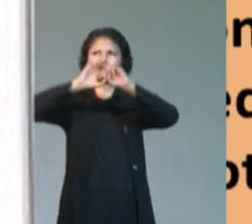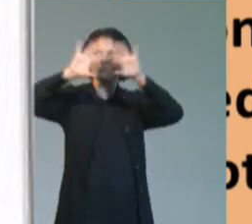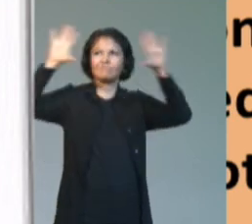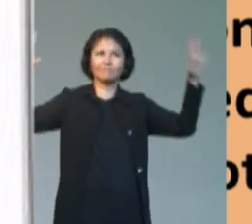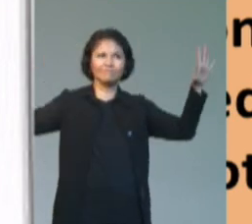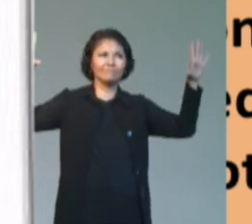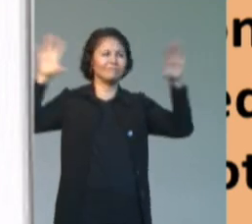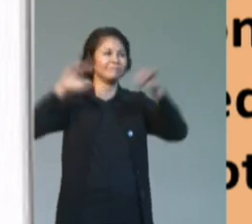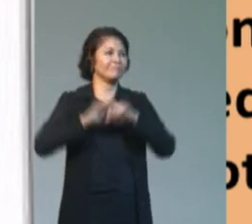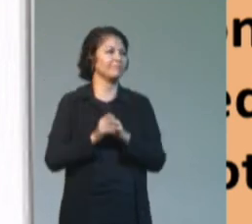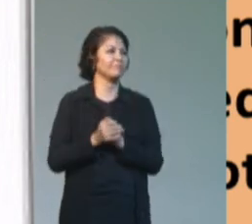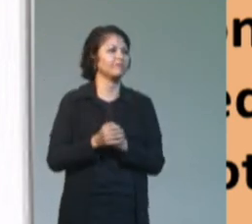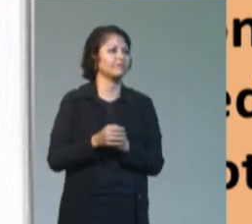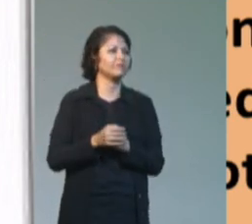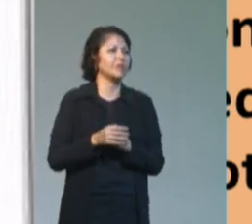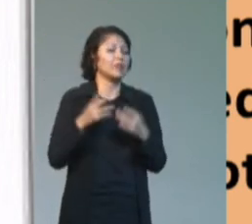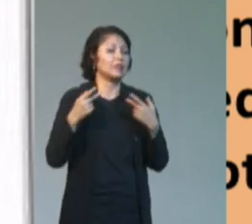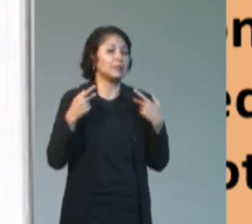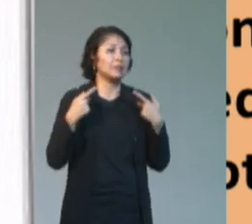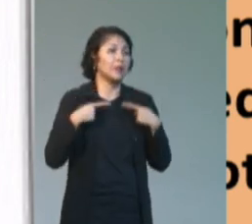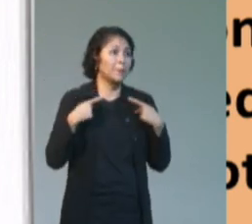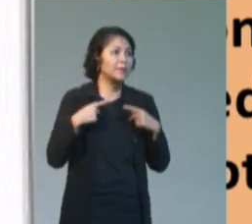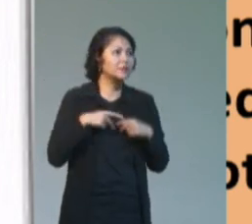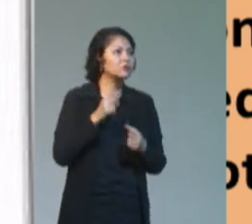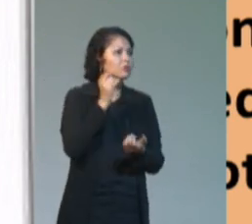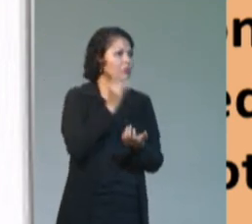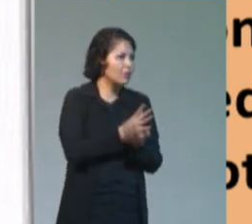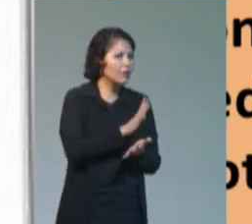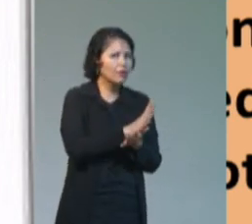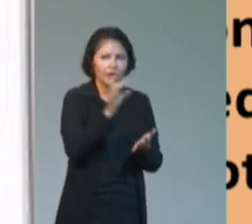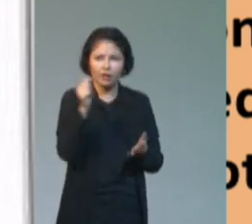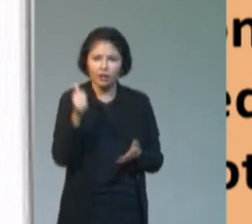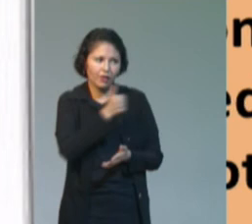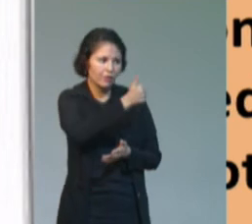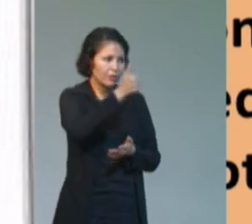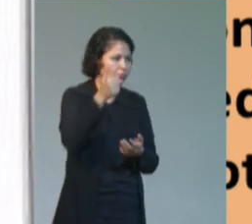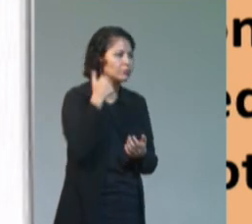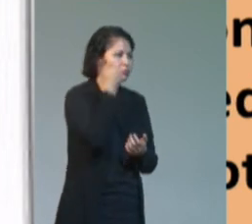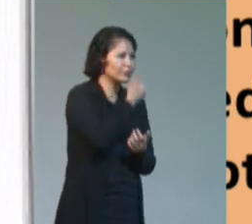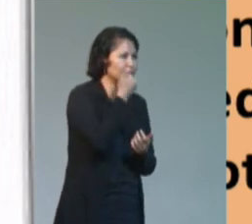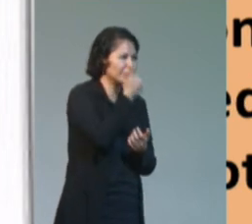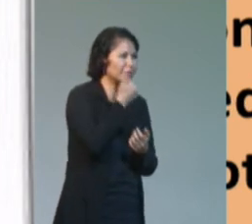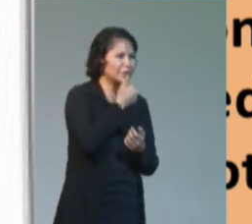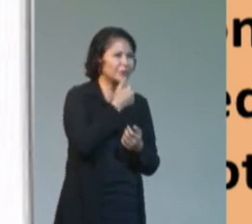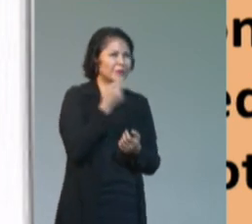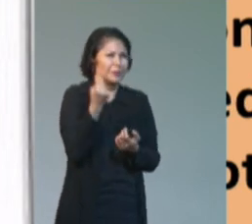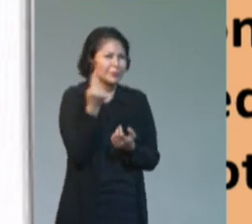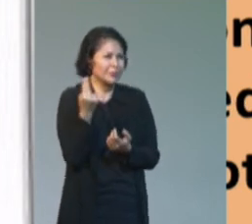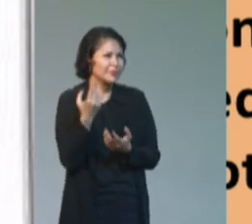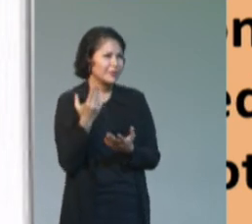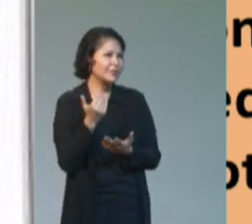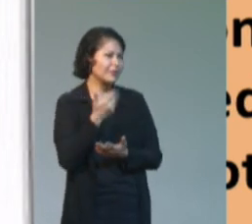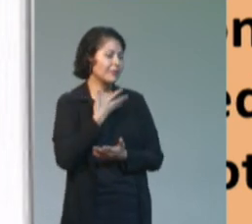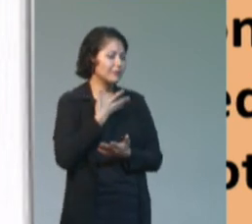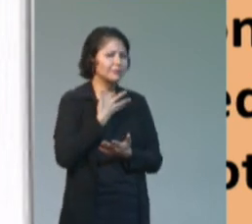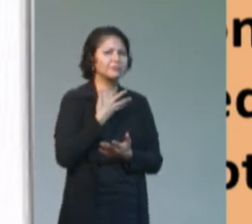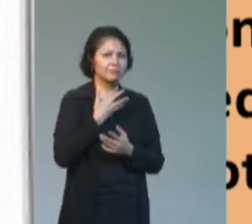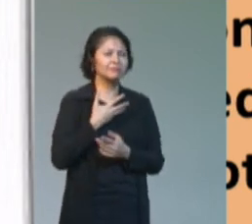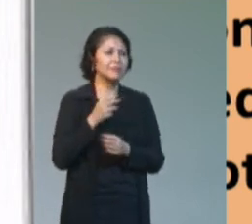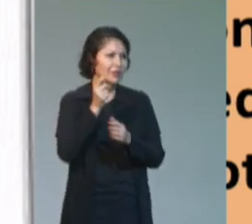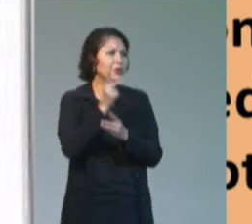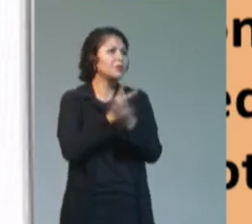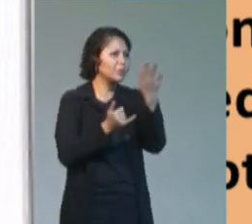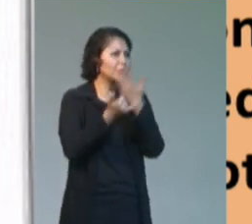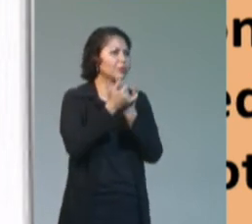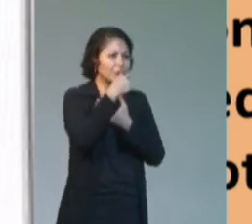a la personalización no olvidarnos eso de que nos planteaba la teoría de las inteligencias múltiples que al fin y al cabo lo